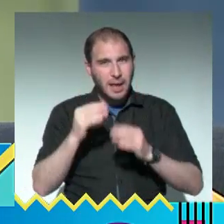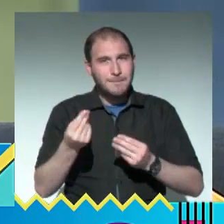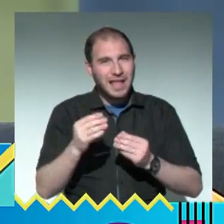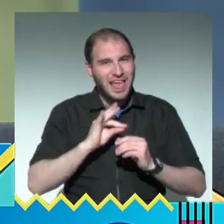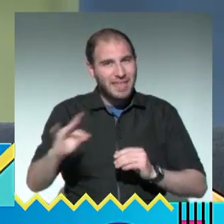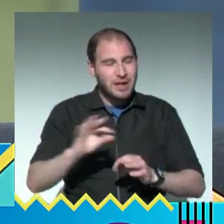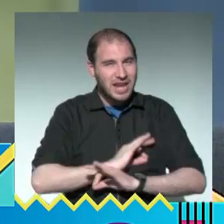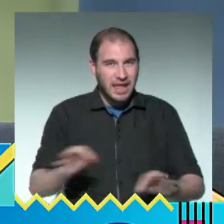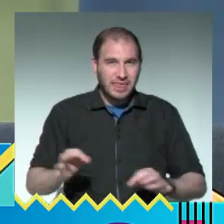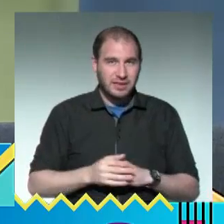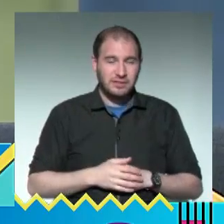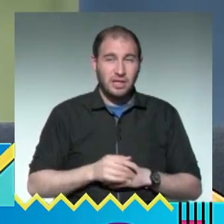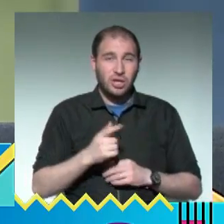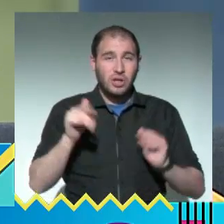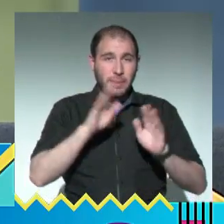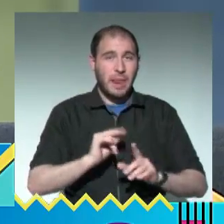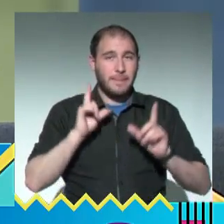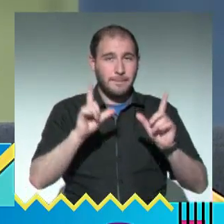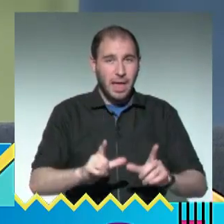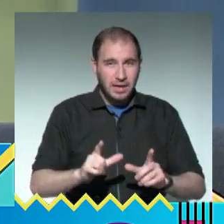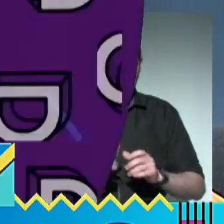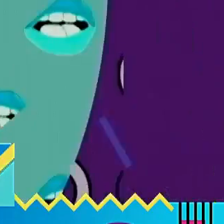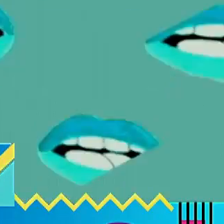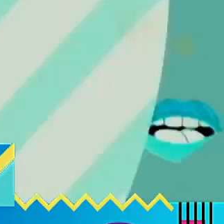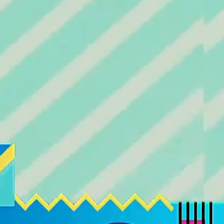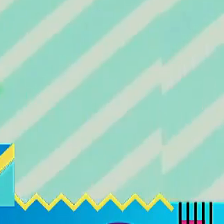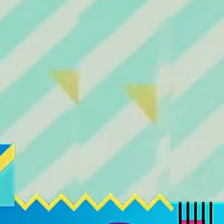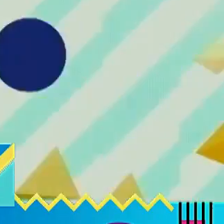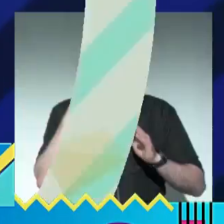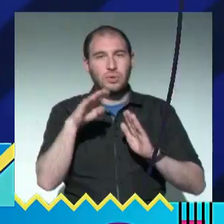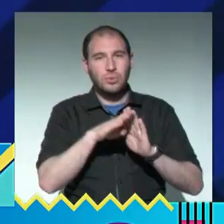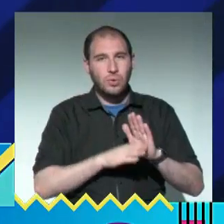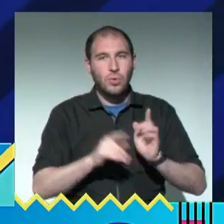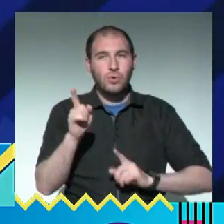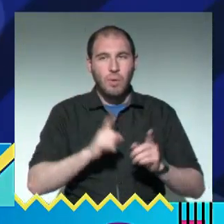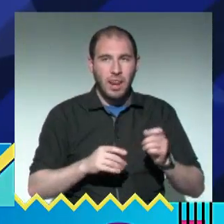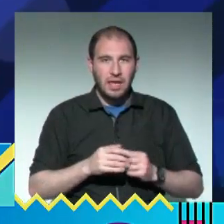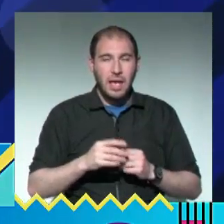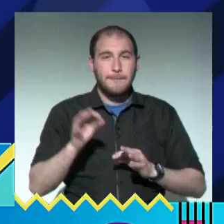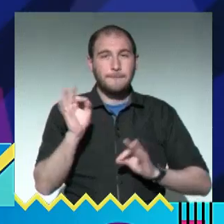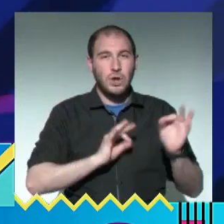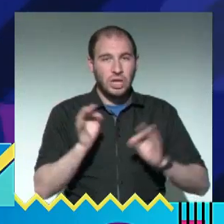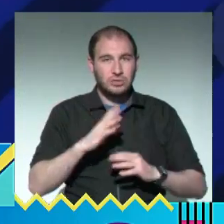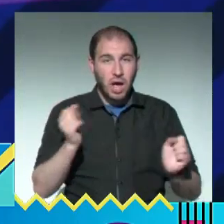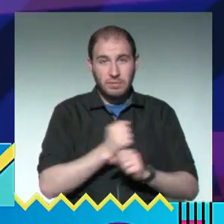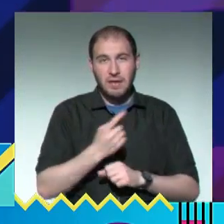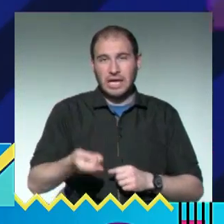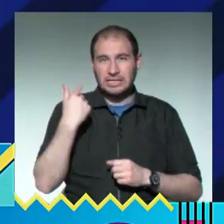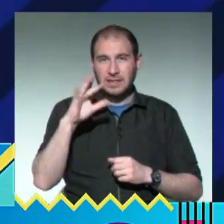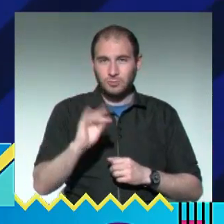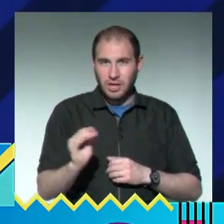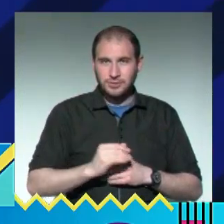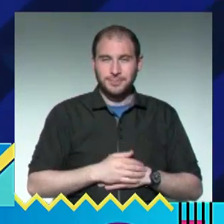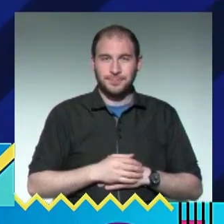déficit cero. Hemos preparado unas placas para tratar de explicar un poco cuáles son los puntos centrales de este proyecto que se aprobó ayer en la Cámara de